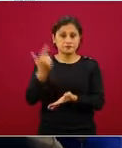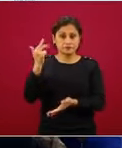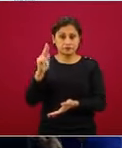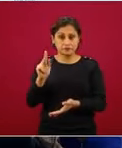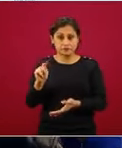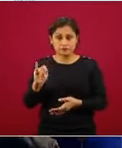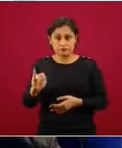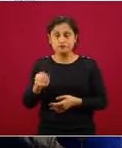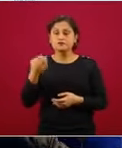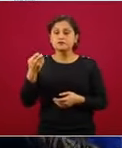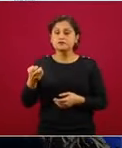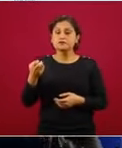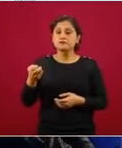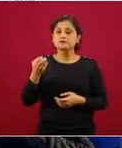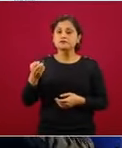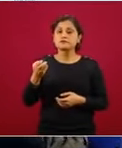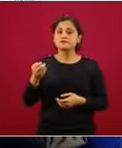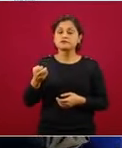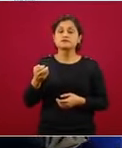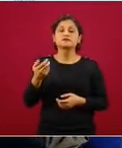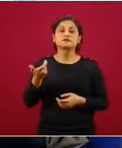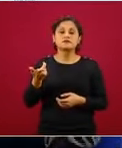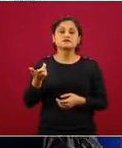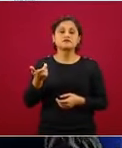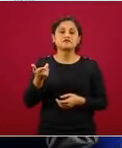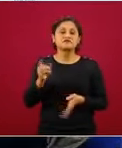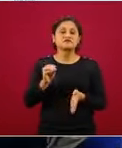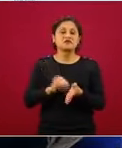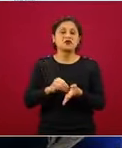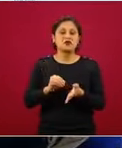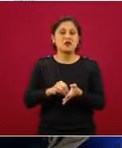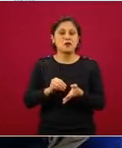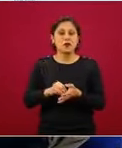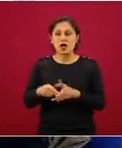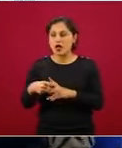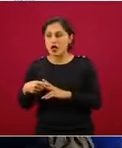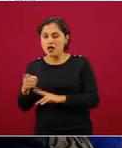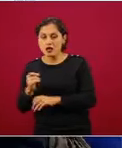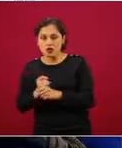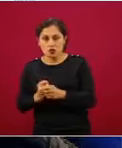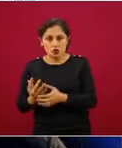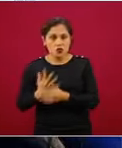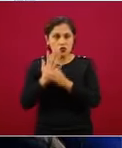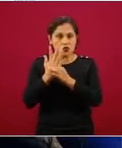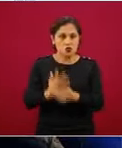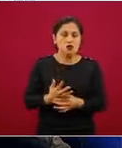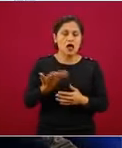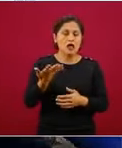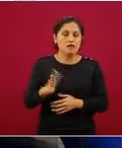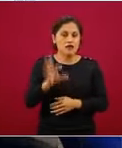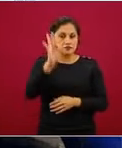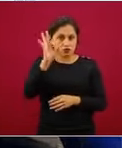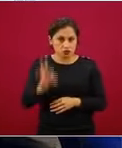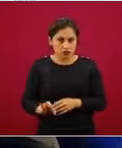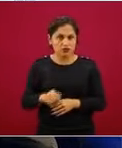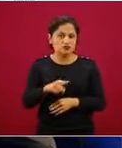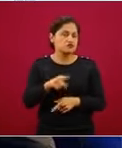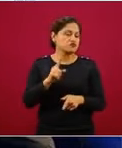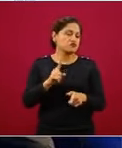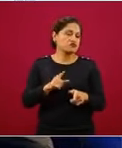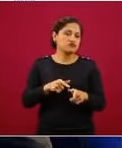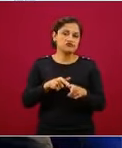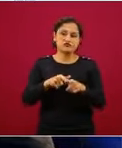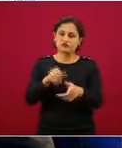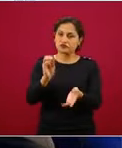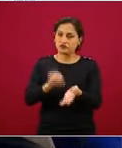intensiva, donde todavía estamos lejos de la predicción, es decir, lejos del 10% predicho y tenemos